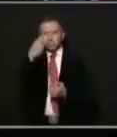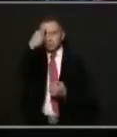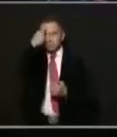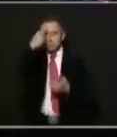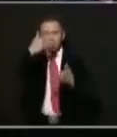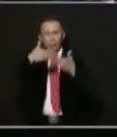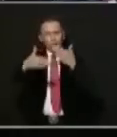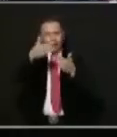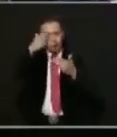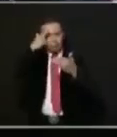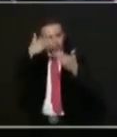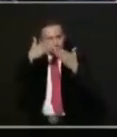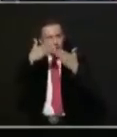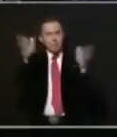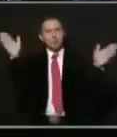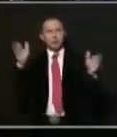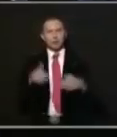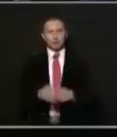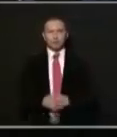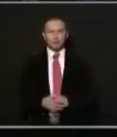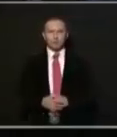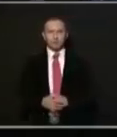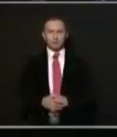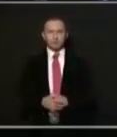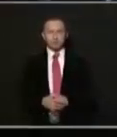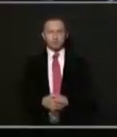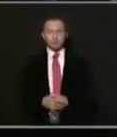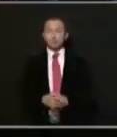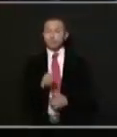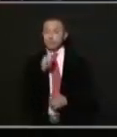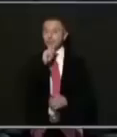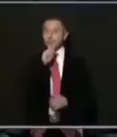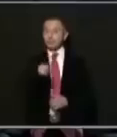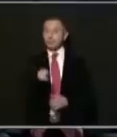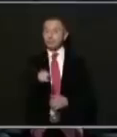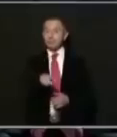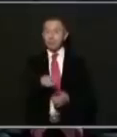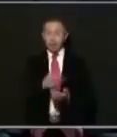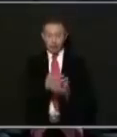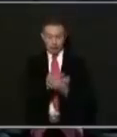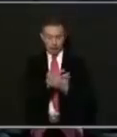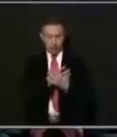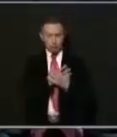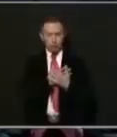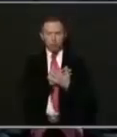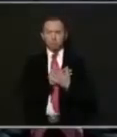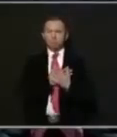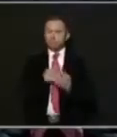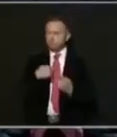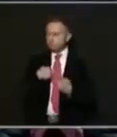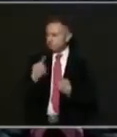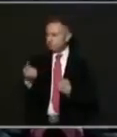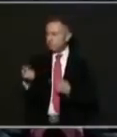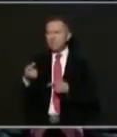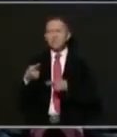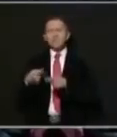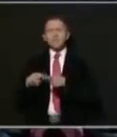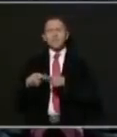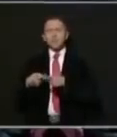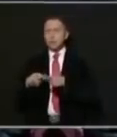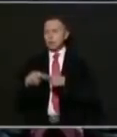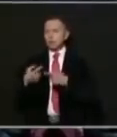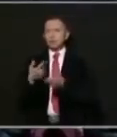También en el amor al prójimo, en el amor a